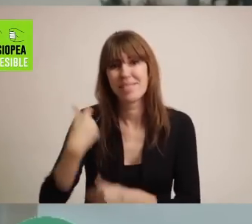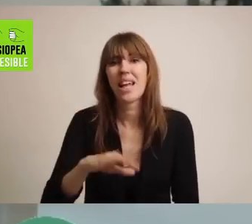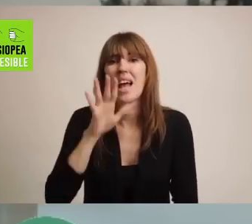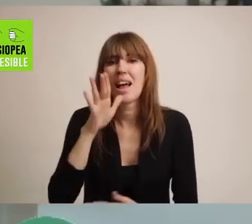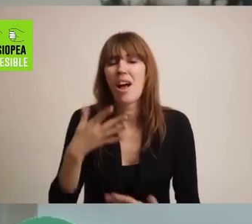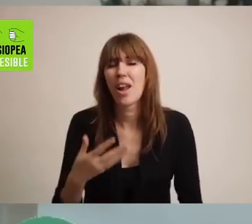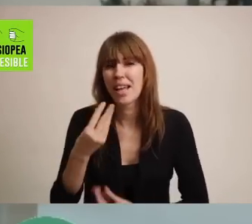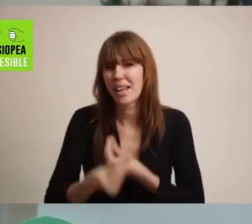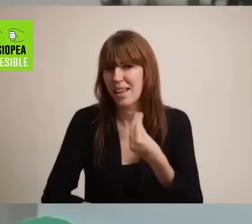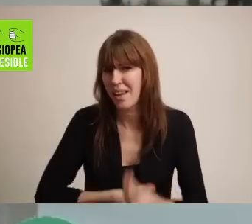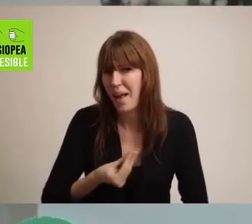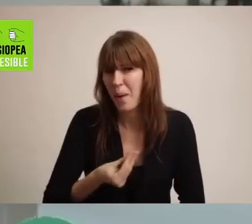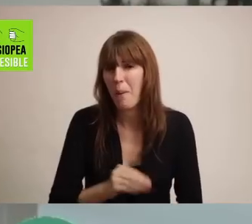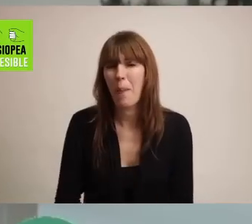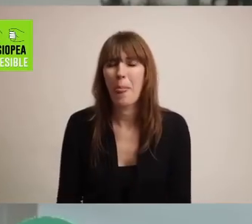Ahora lo único que hago es quitar esas